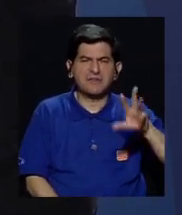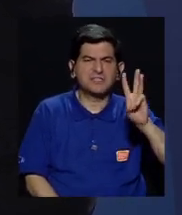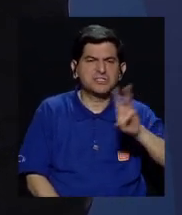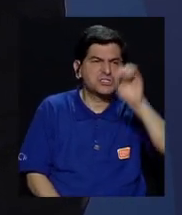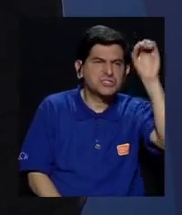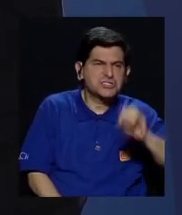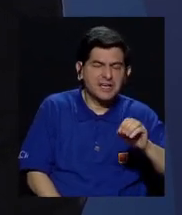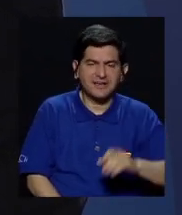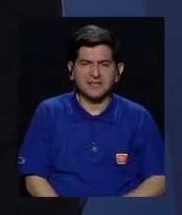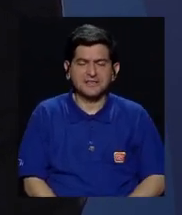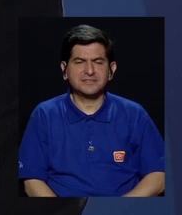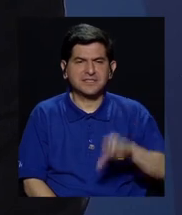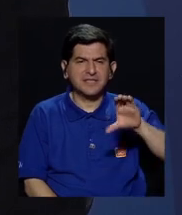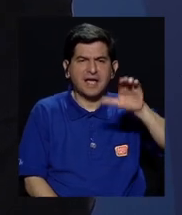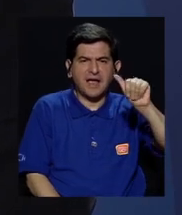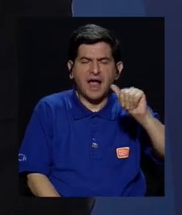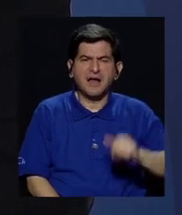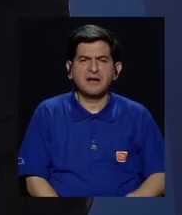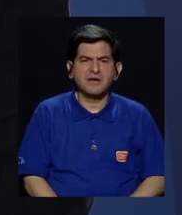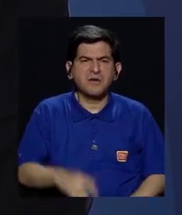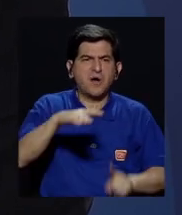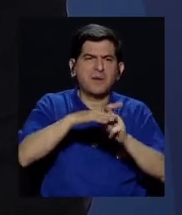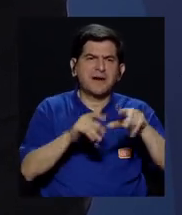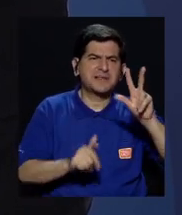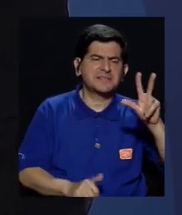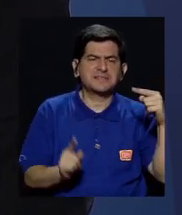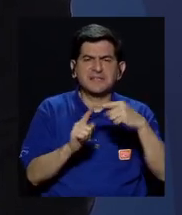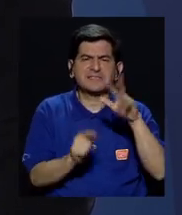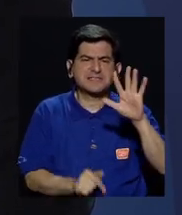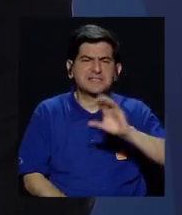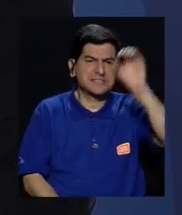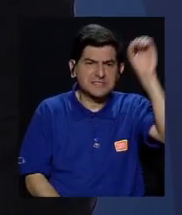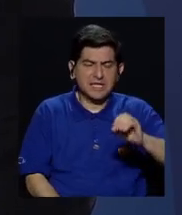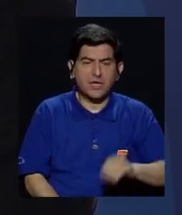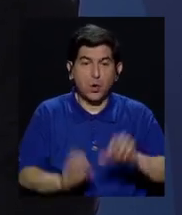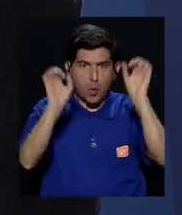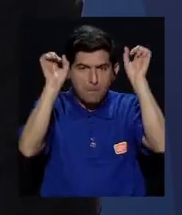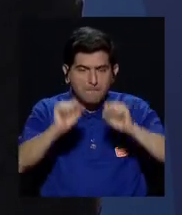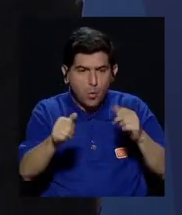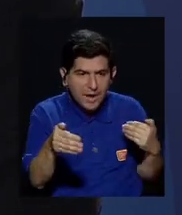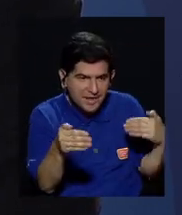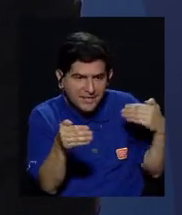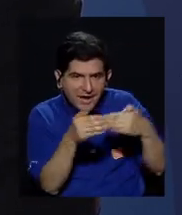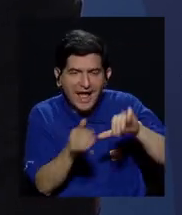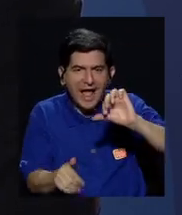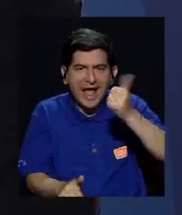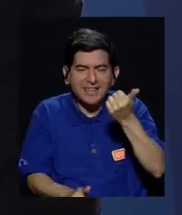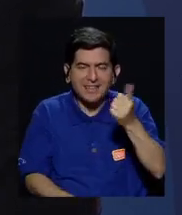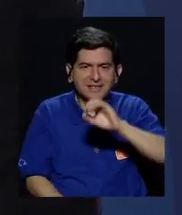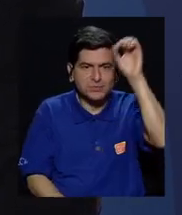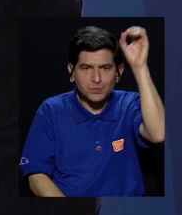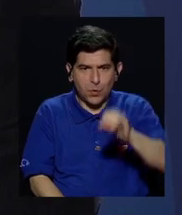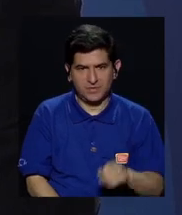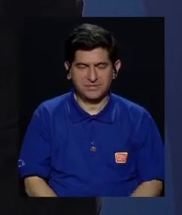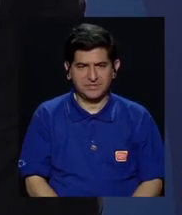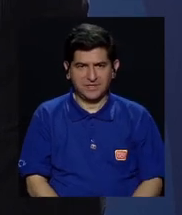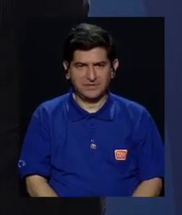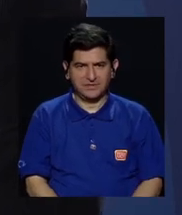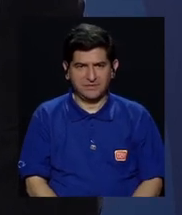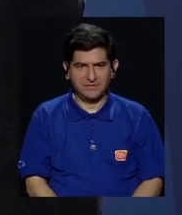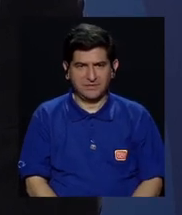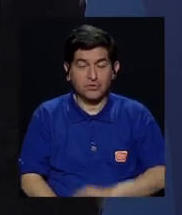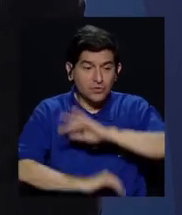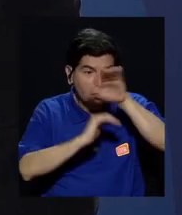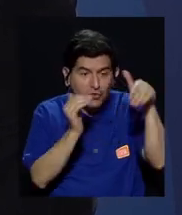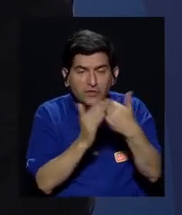seis puntos o carlos alvarado que nos encuesta aparece entre tres y cinco puntos logran acercarse a los diez puntos para haber